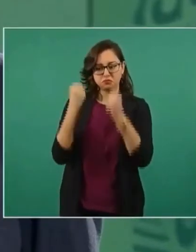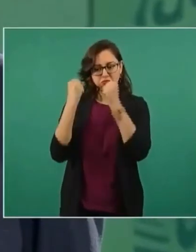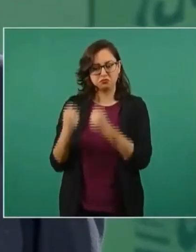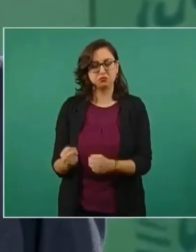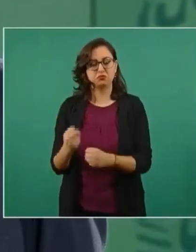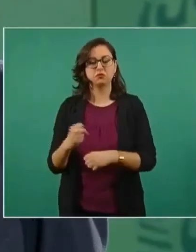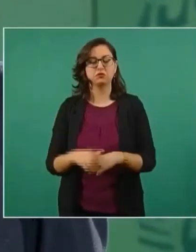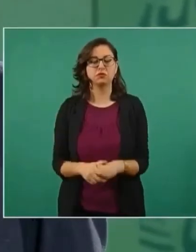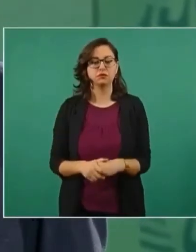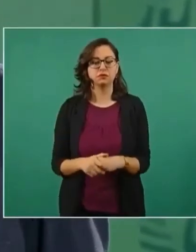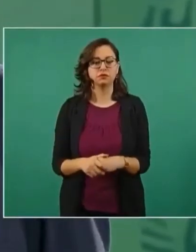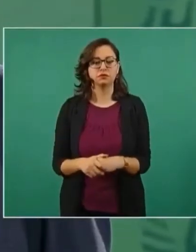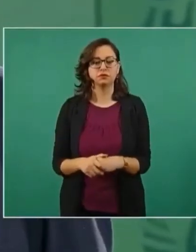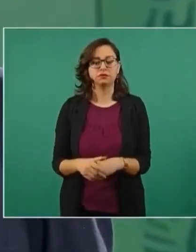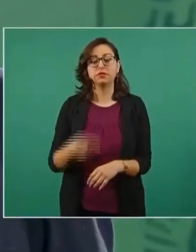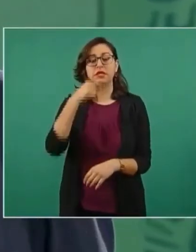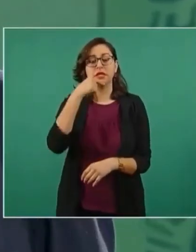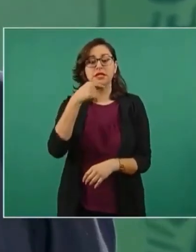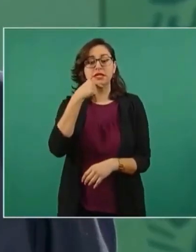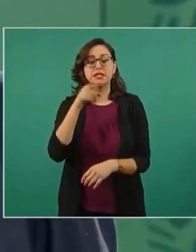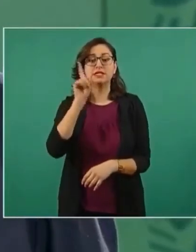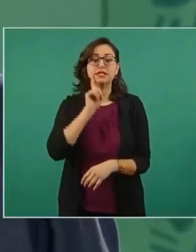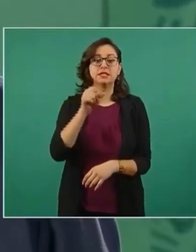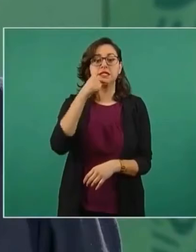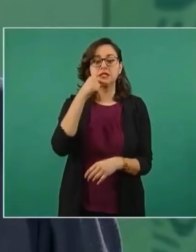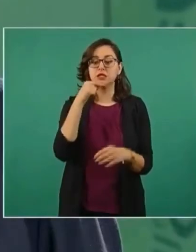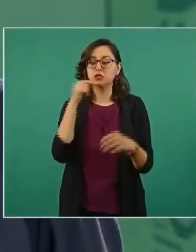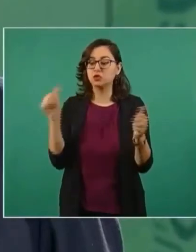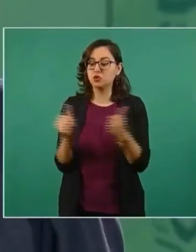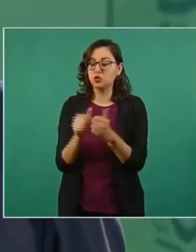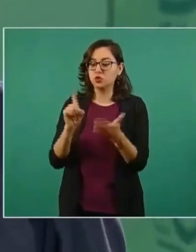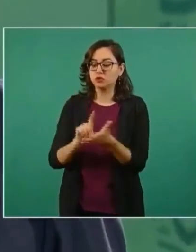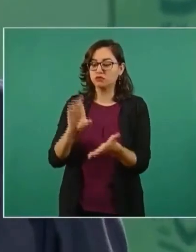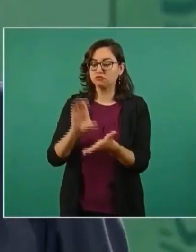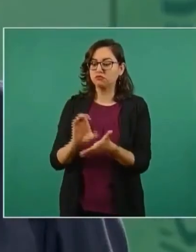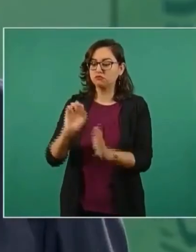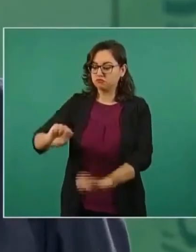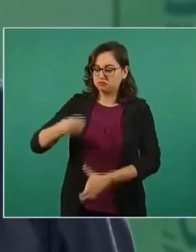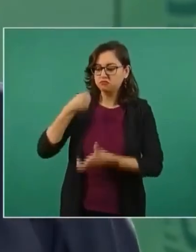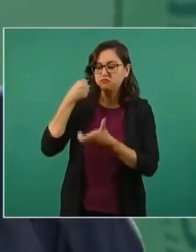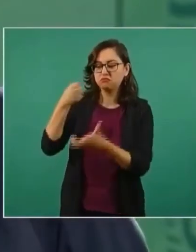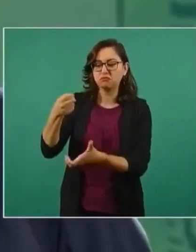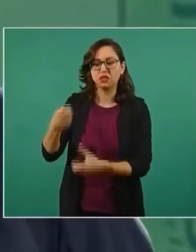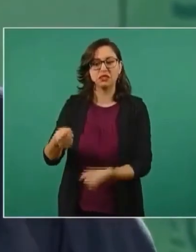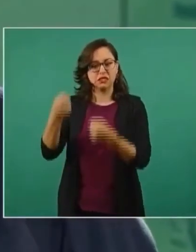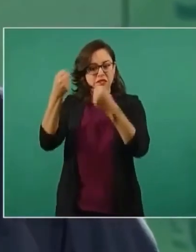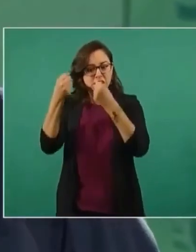garantizar el presupuesto para niñas, niños con discapacidad, garantizar el presupuesto